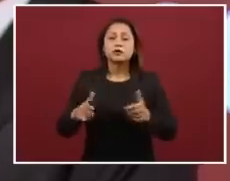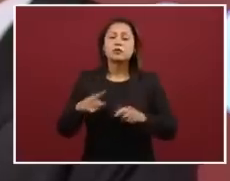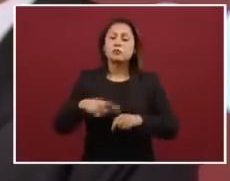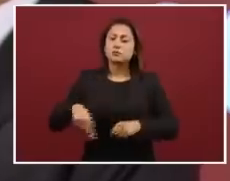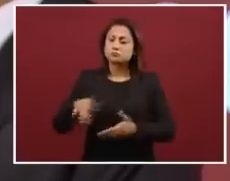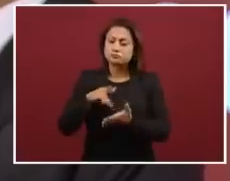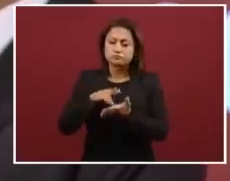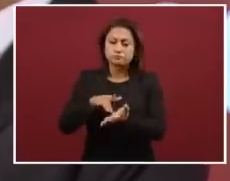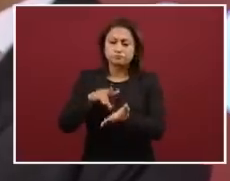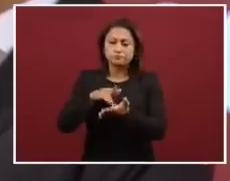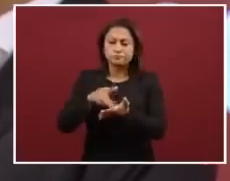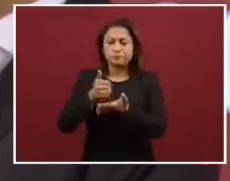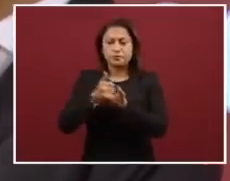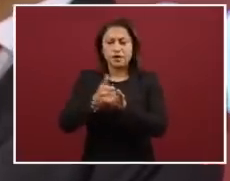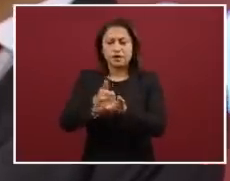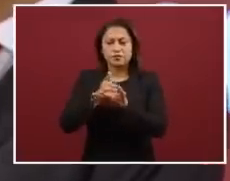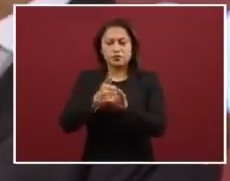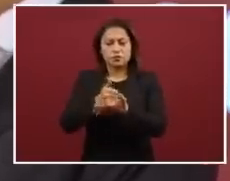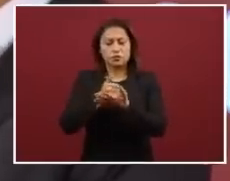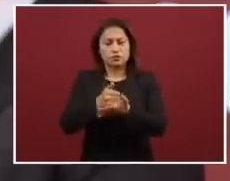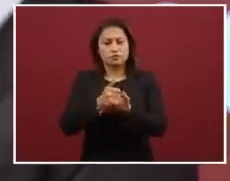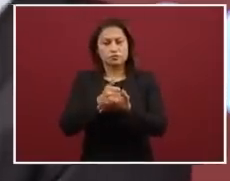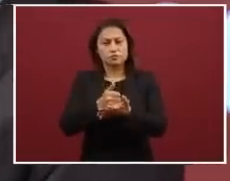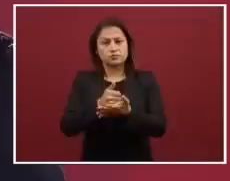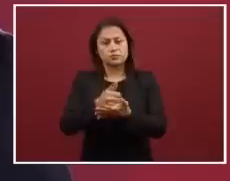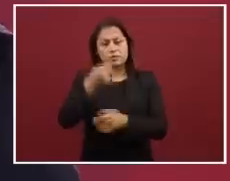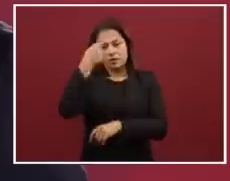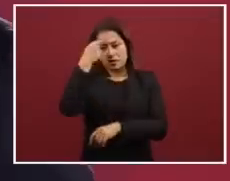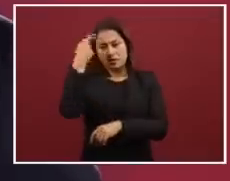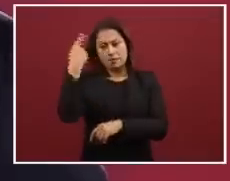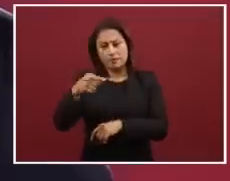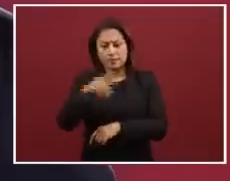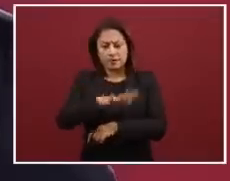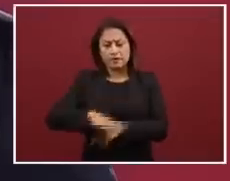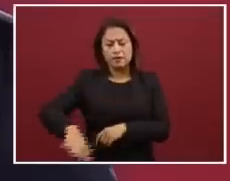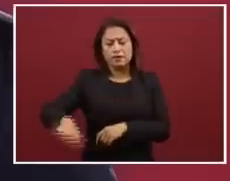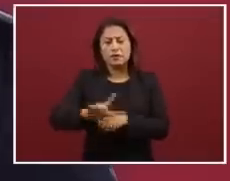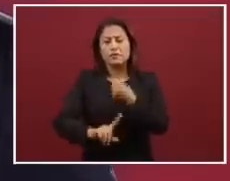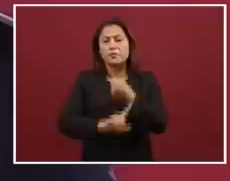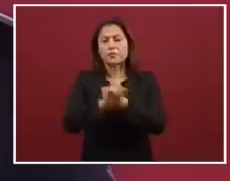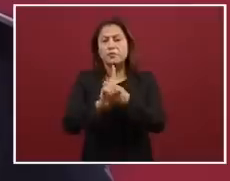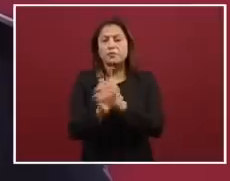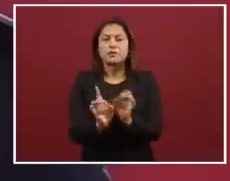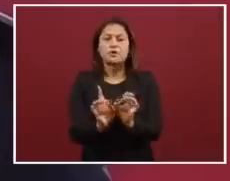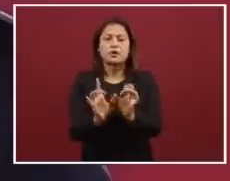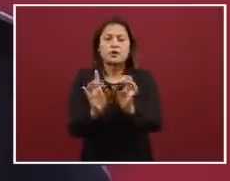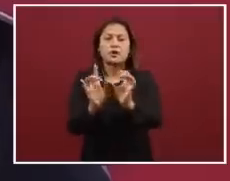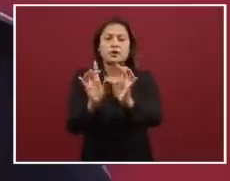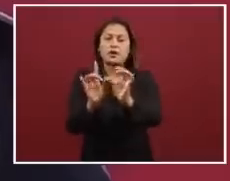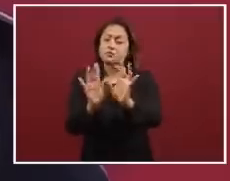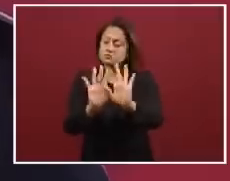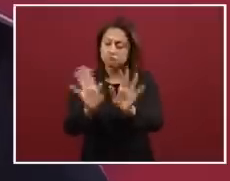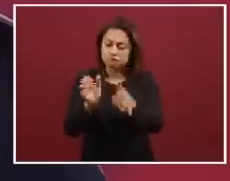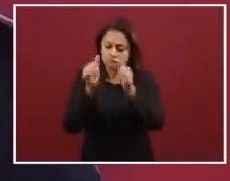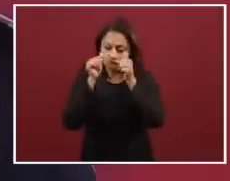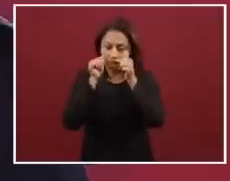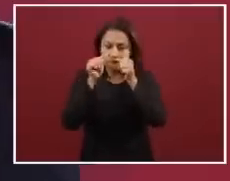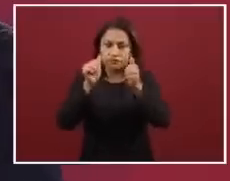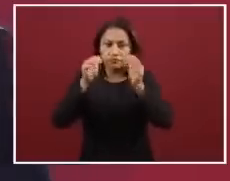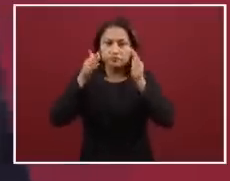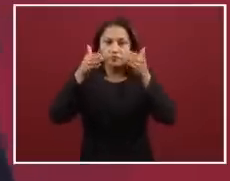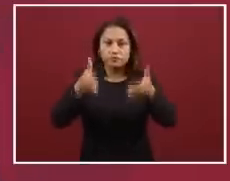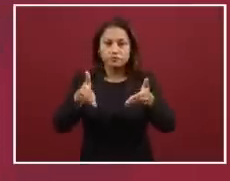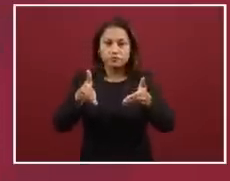todo para hacer frente a este fenómeno que se presenta hoy de manera